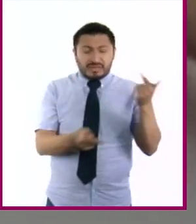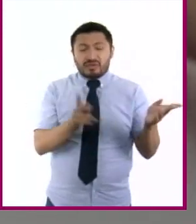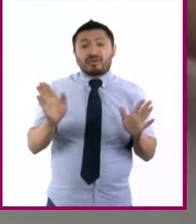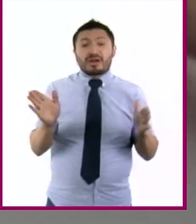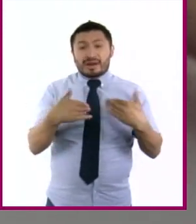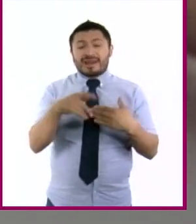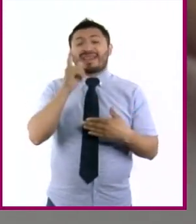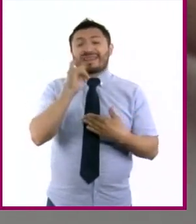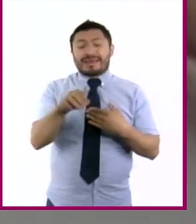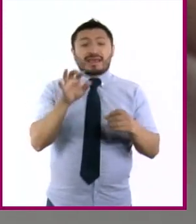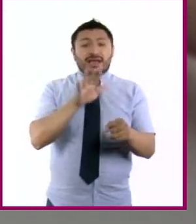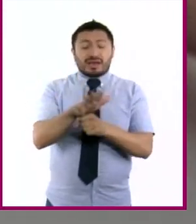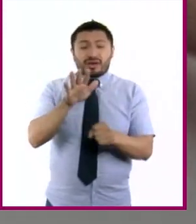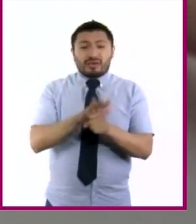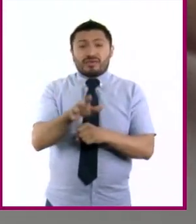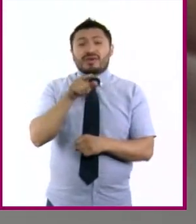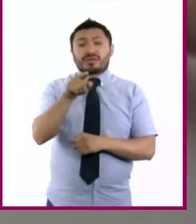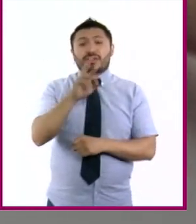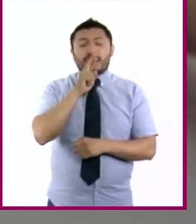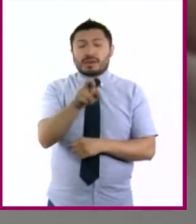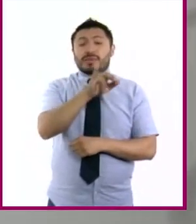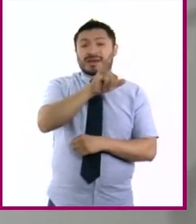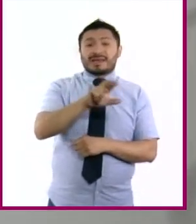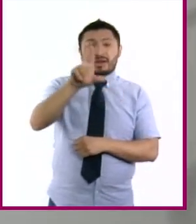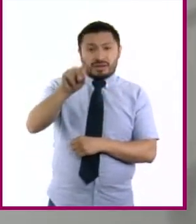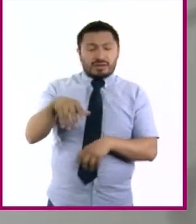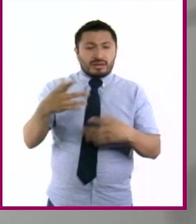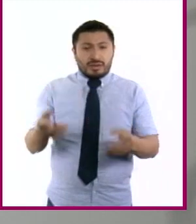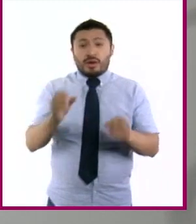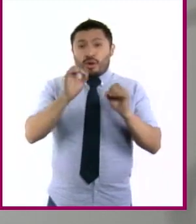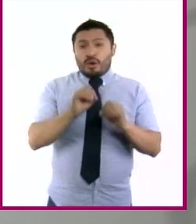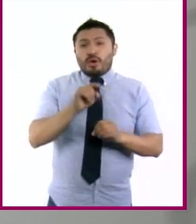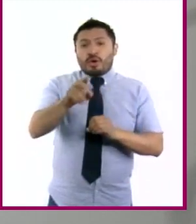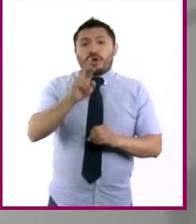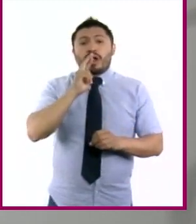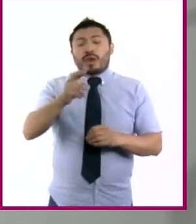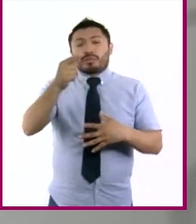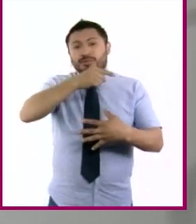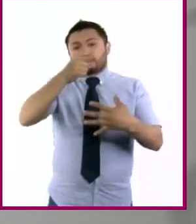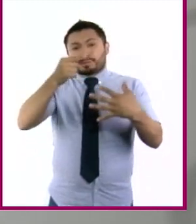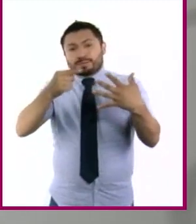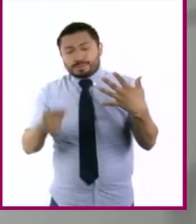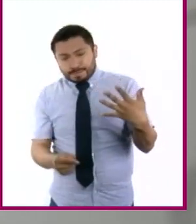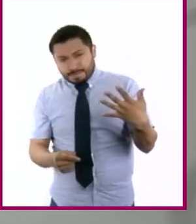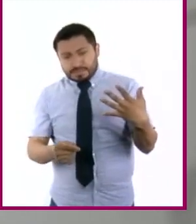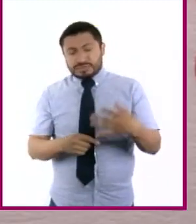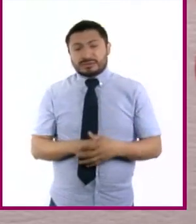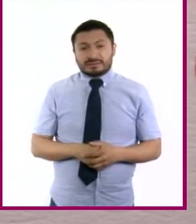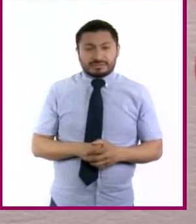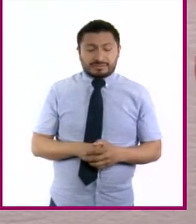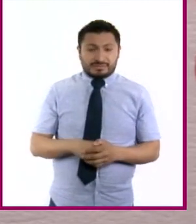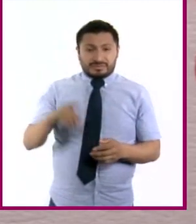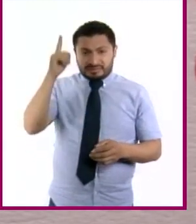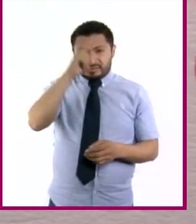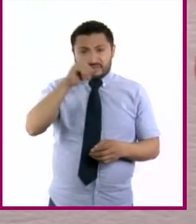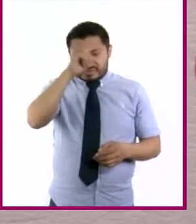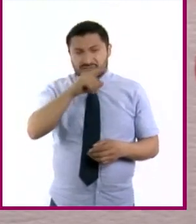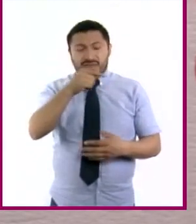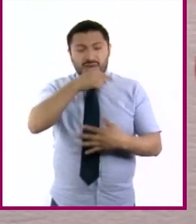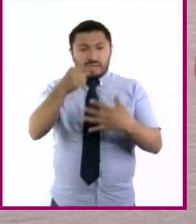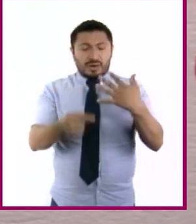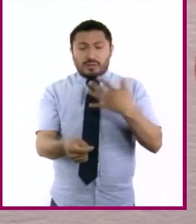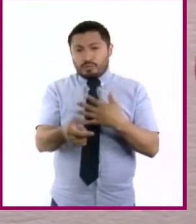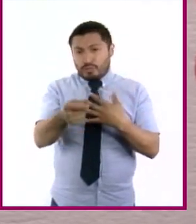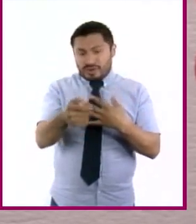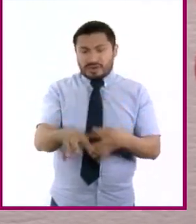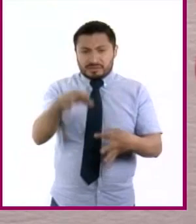solo se pueden responder sí o no, o bien poner las respuestas en opción múltiple. Se aconseja también dar solo unas pocas opciones y